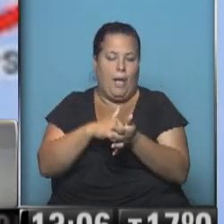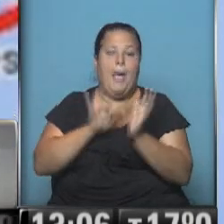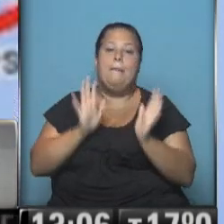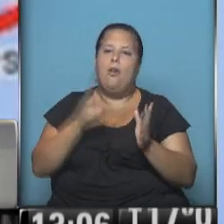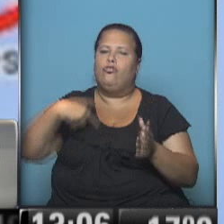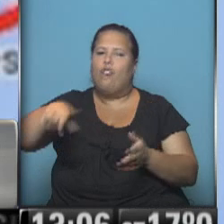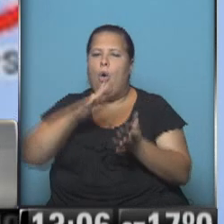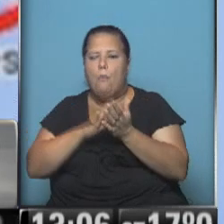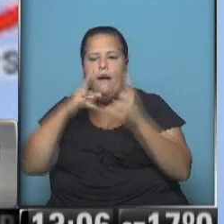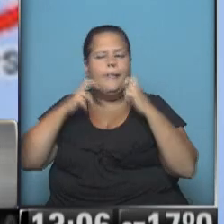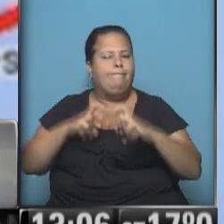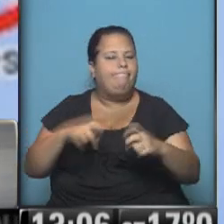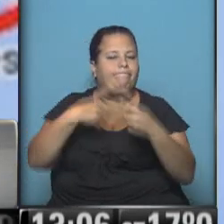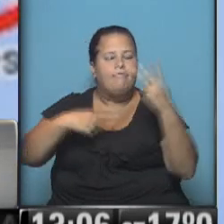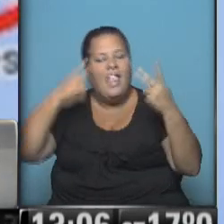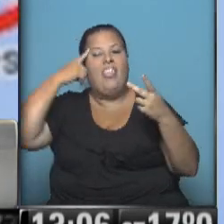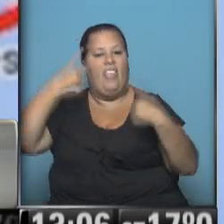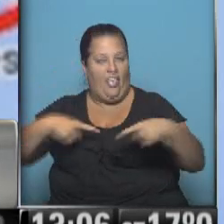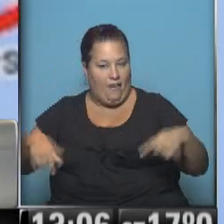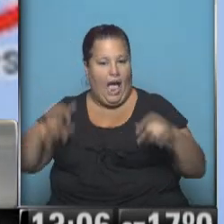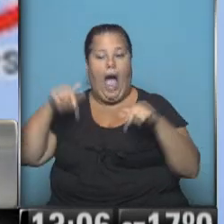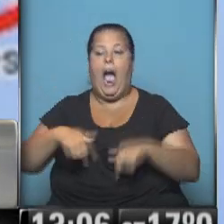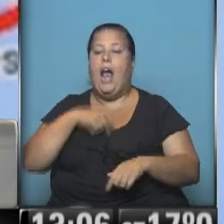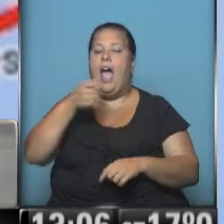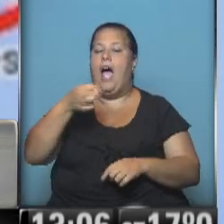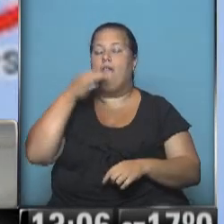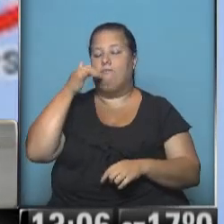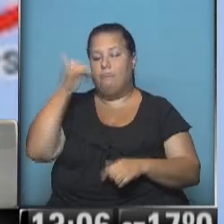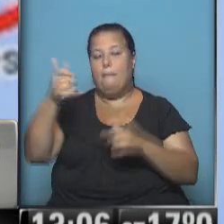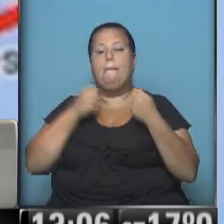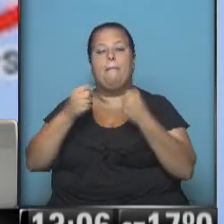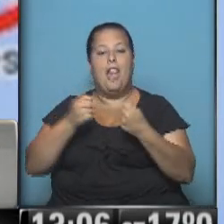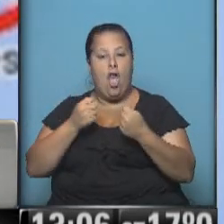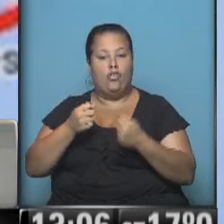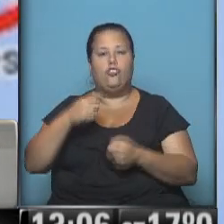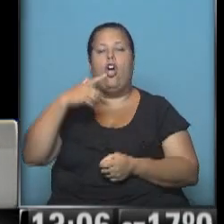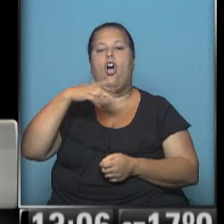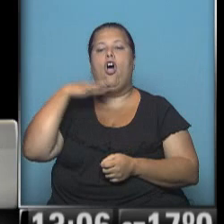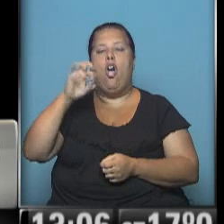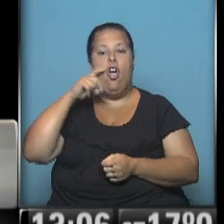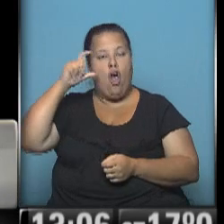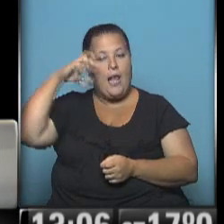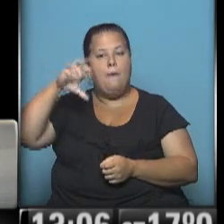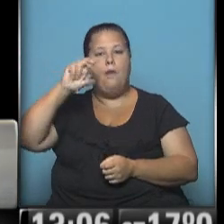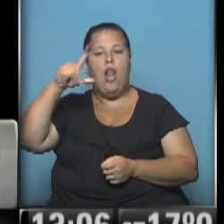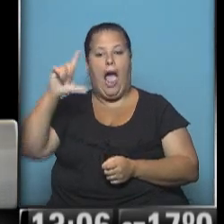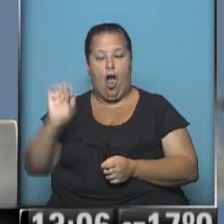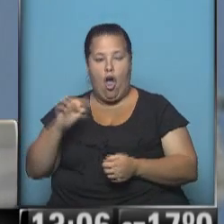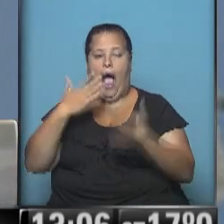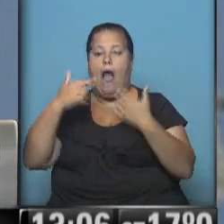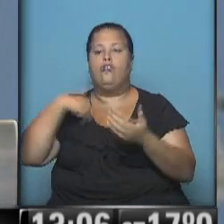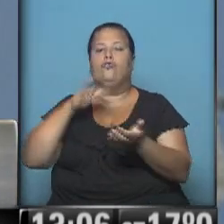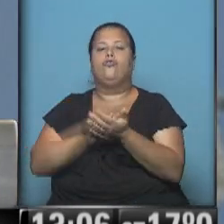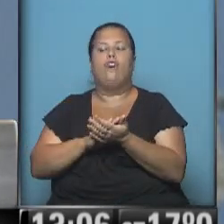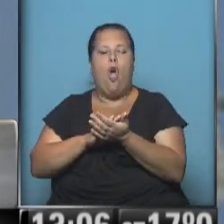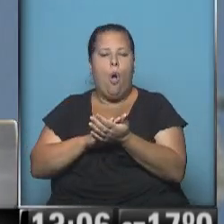las hipótesis se siguen investigando en este momento. Nosotros conversamos con un piloto, Jorge Polanco, que dialogó con nosotros justamente